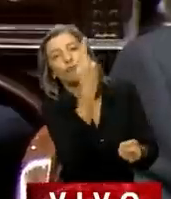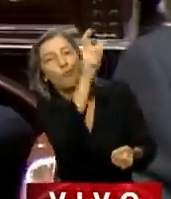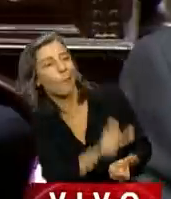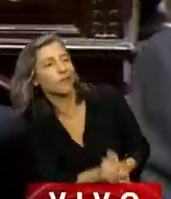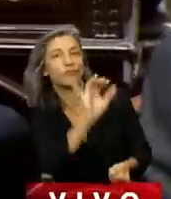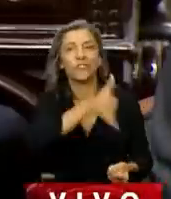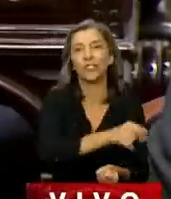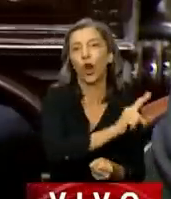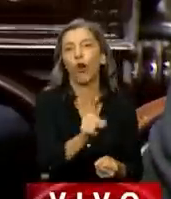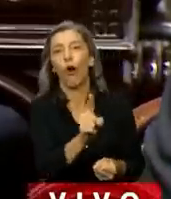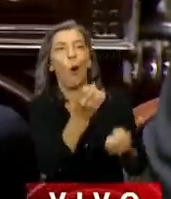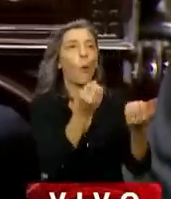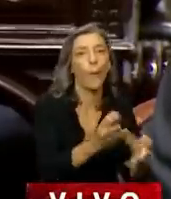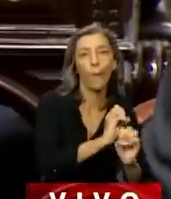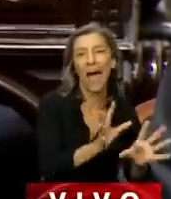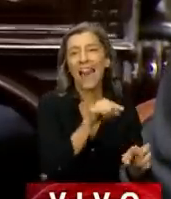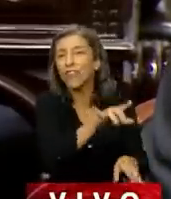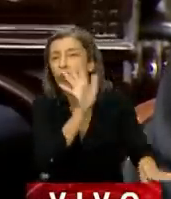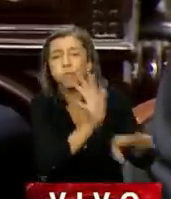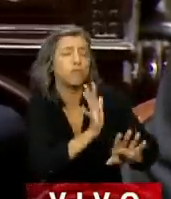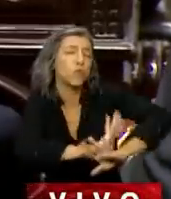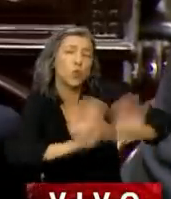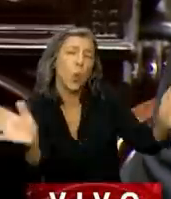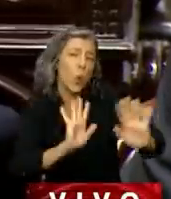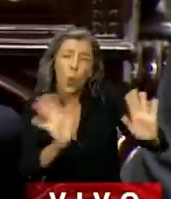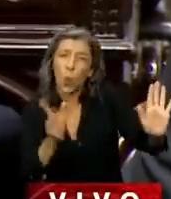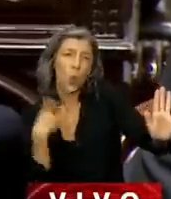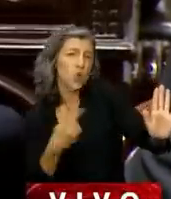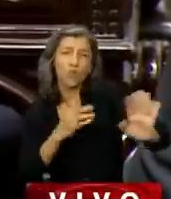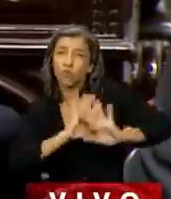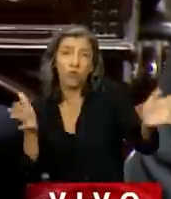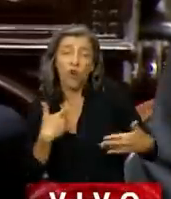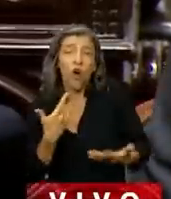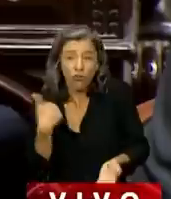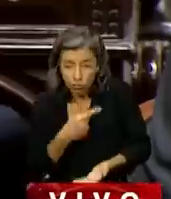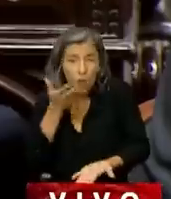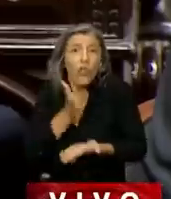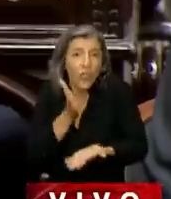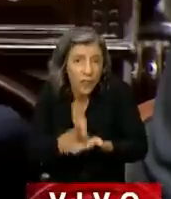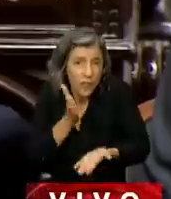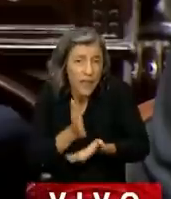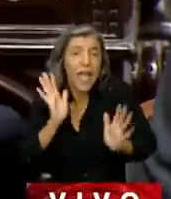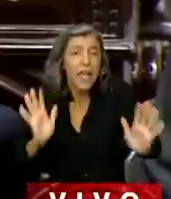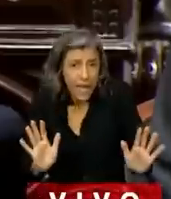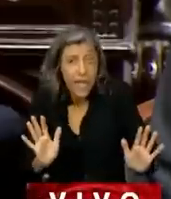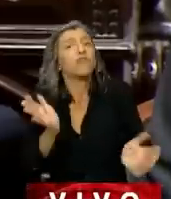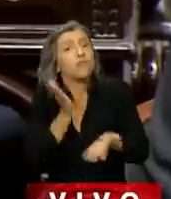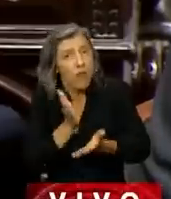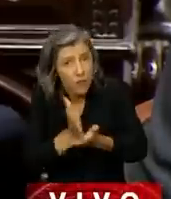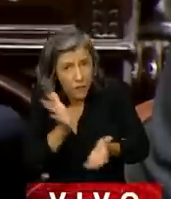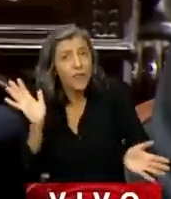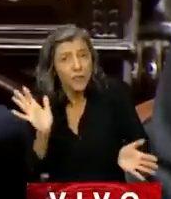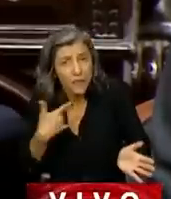mal o está bien. Es un derecho legítimo que nos tomamos porque nunca fuimos en contra de ese orden